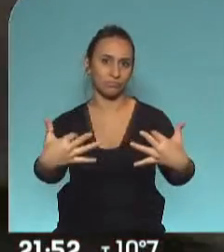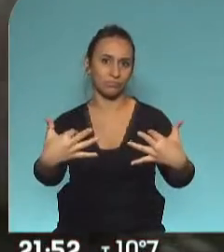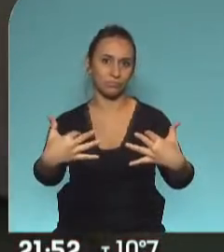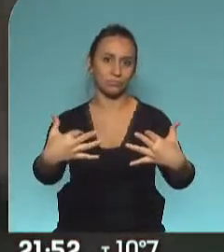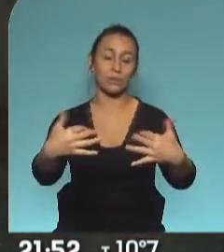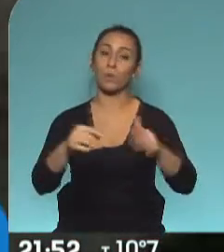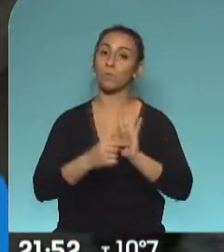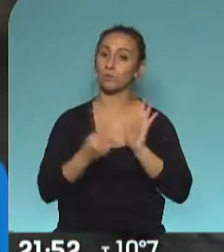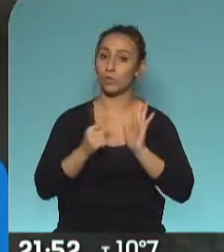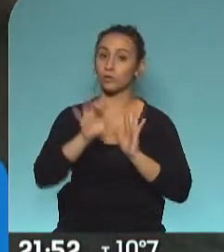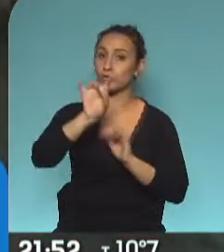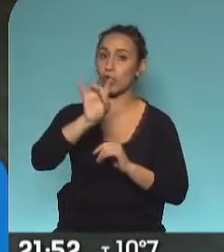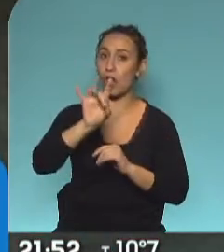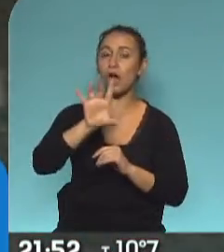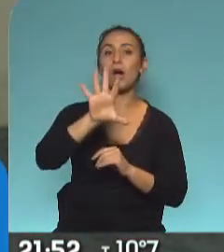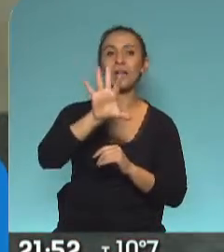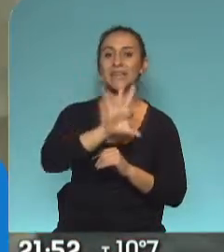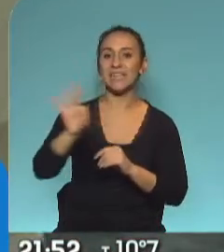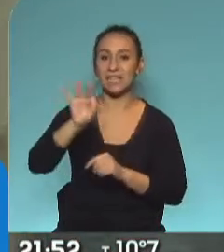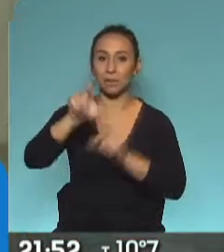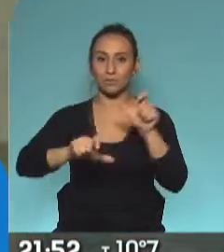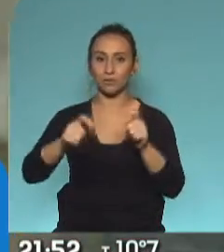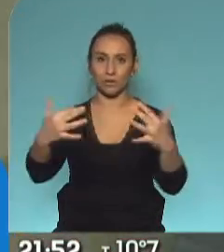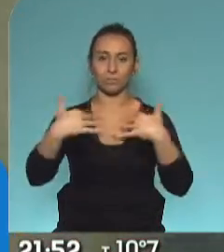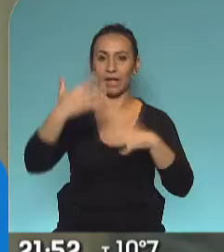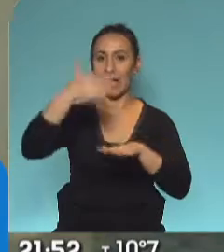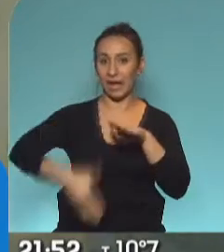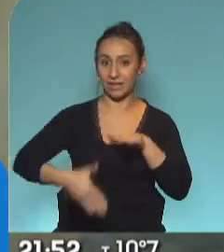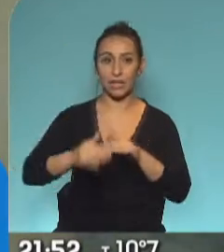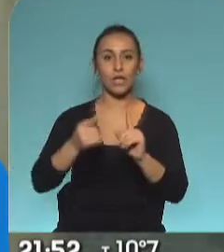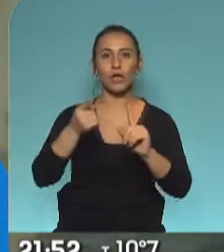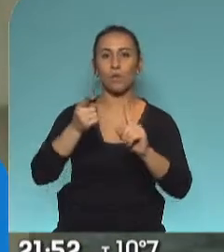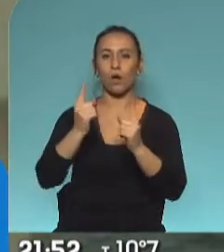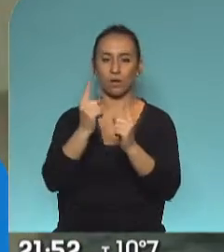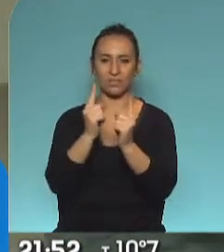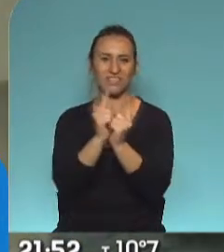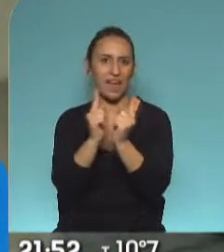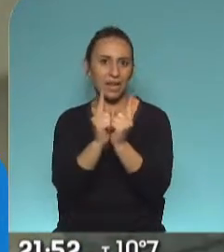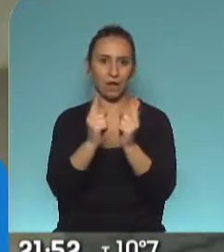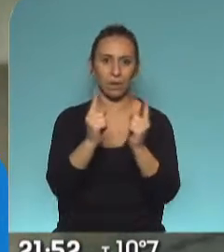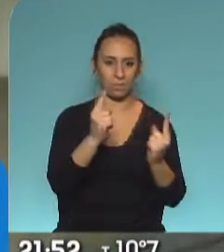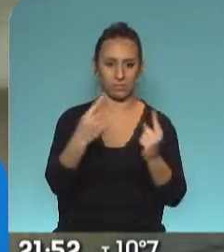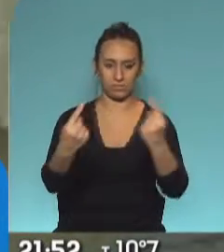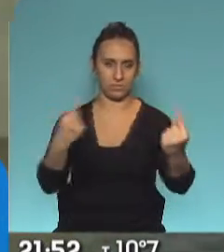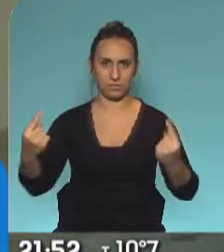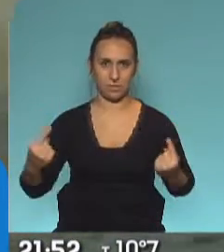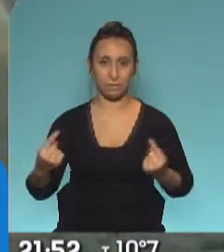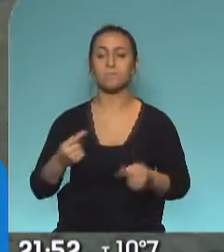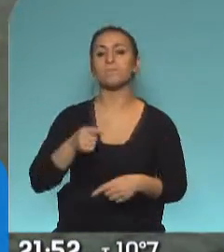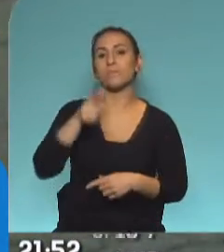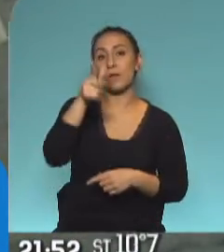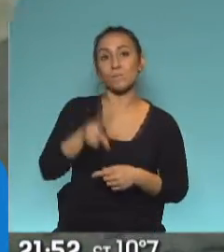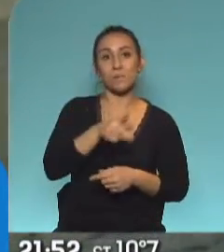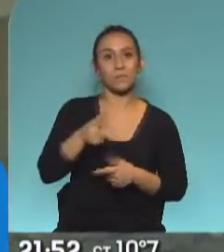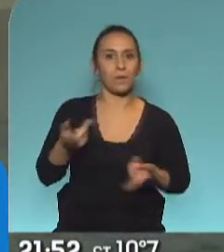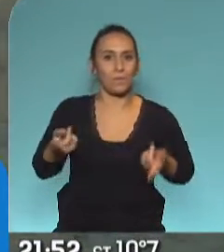sí, solamente 500 personas acudieron y sin contacto físico, claramente. El sumo pontífice ha reanudado